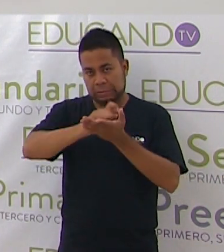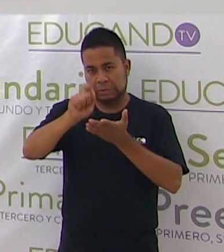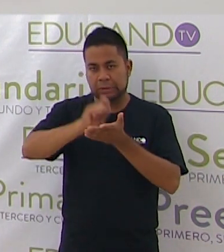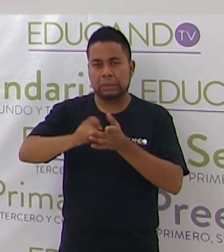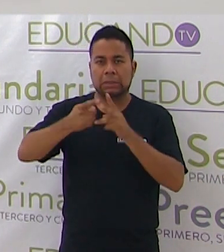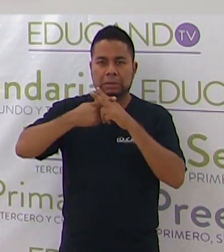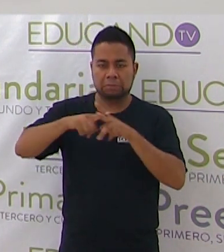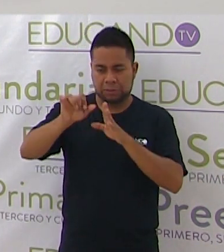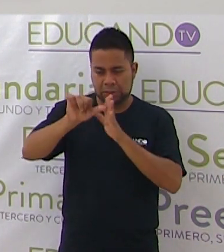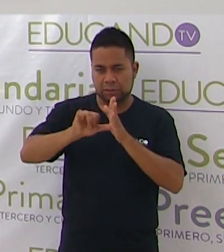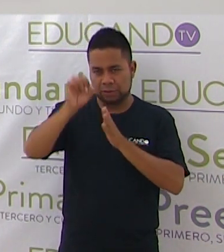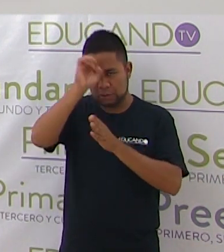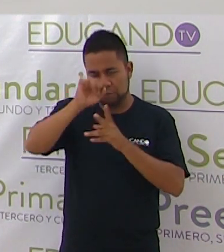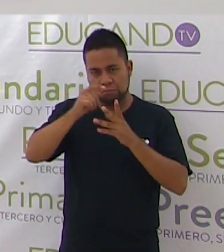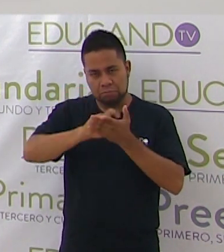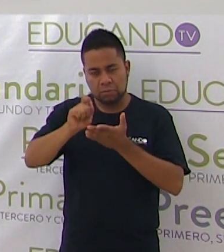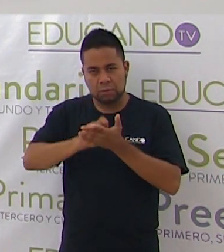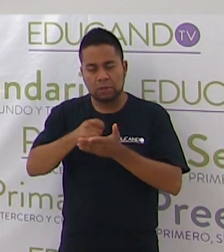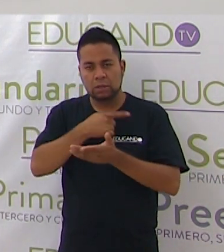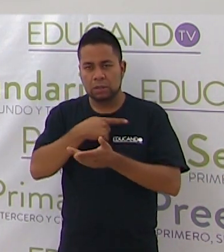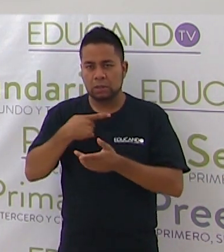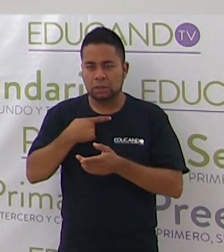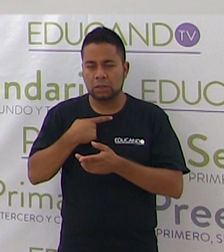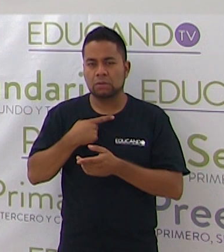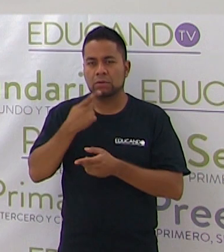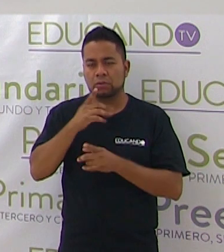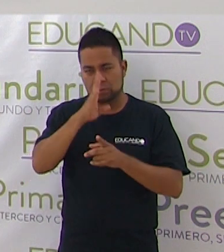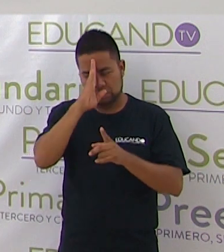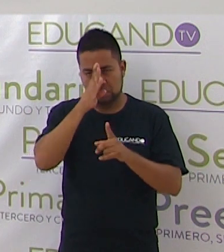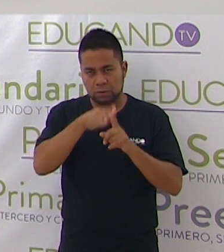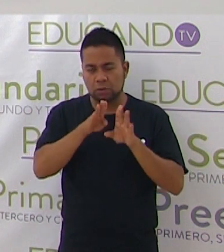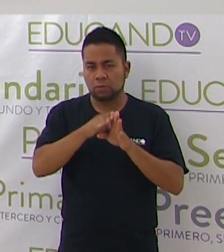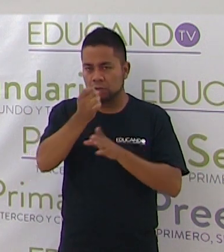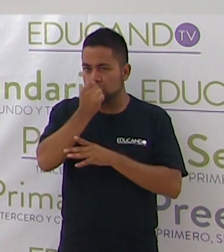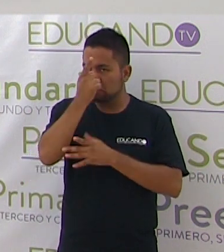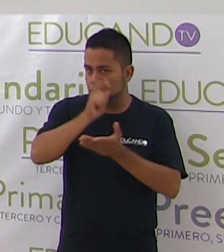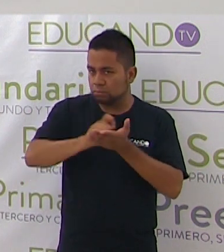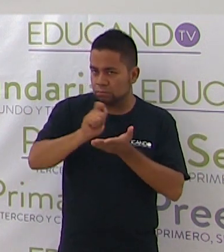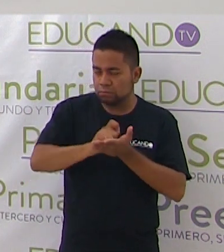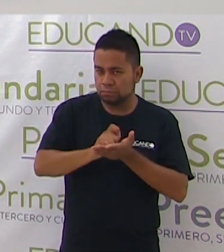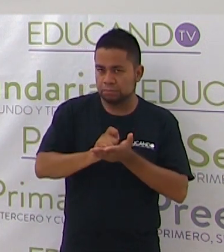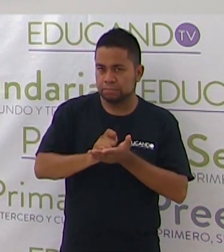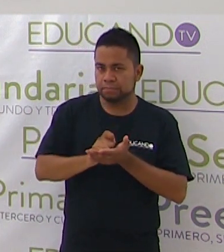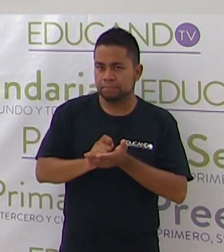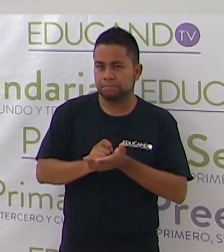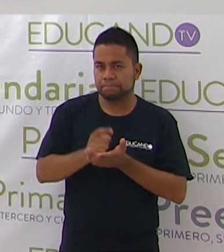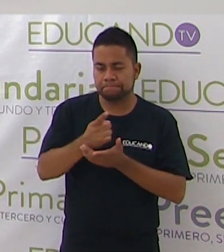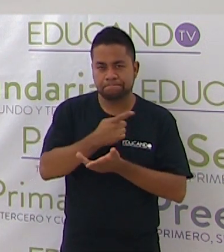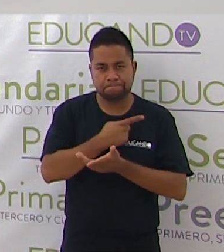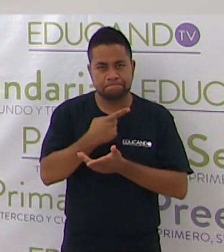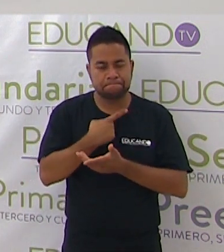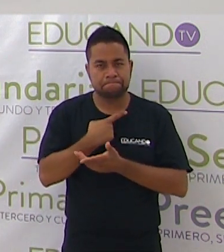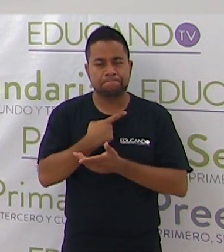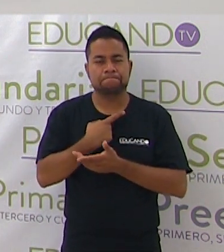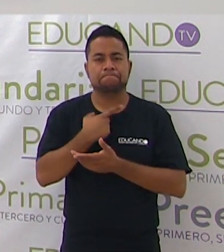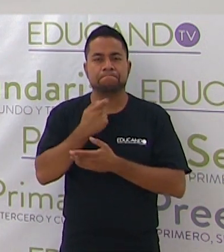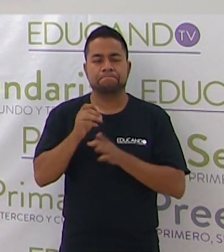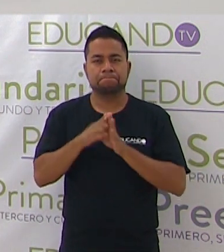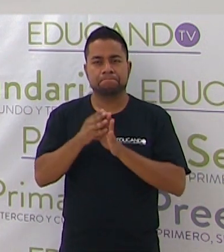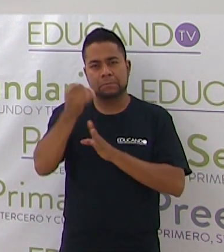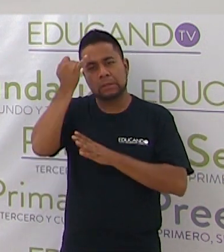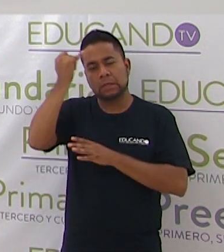artículo de opinión, tienen que tomar una posición como autores. Tienen que crear